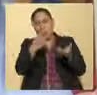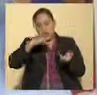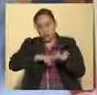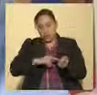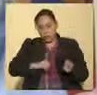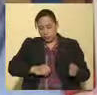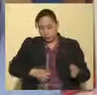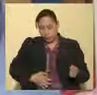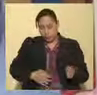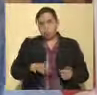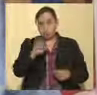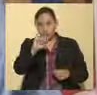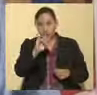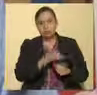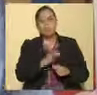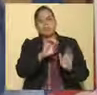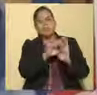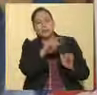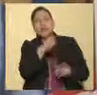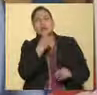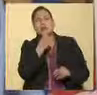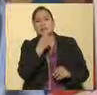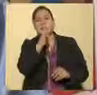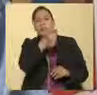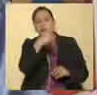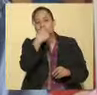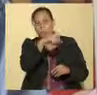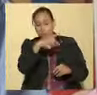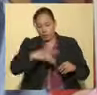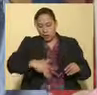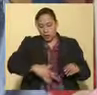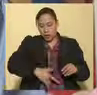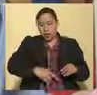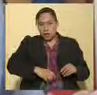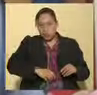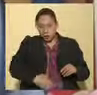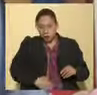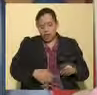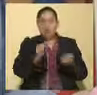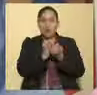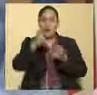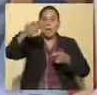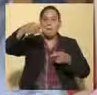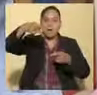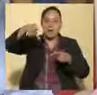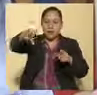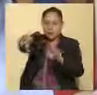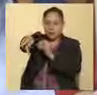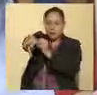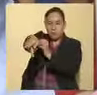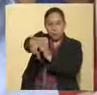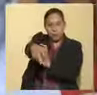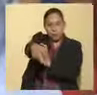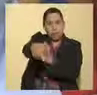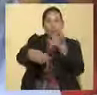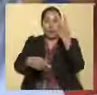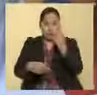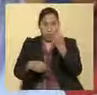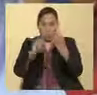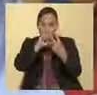estas son las hernias umbilicales y las hernias inguinales. Estas son dos